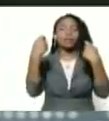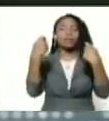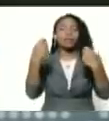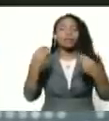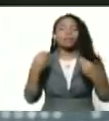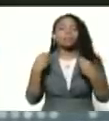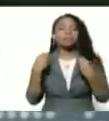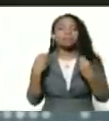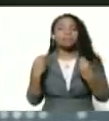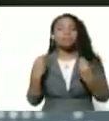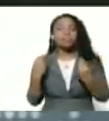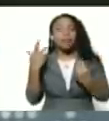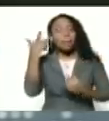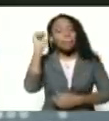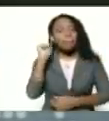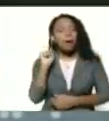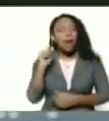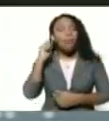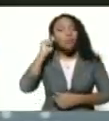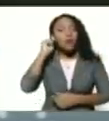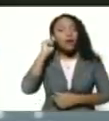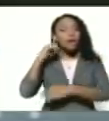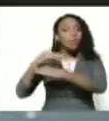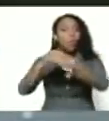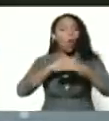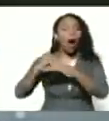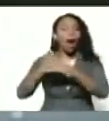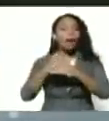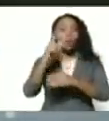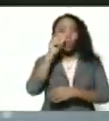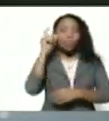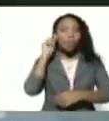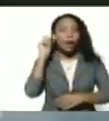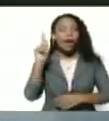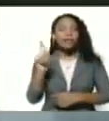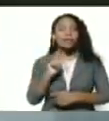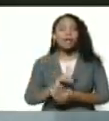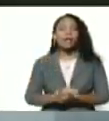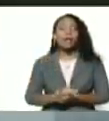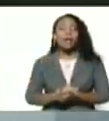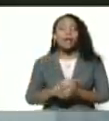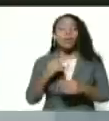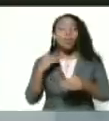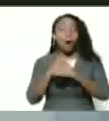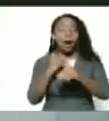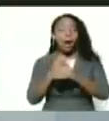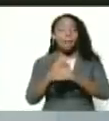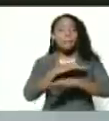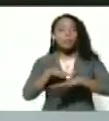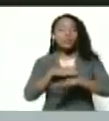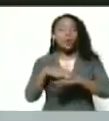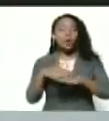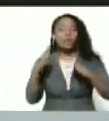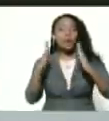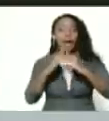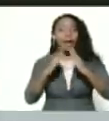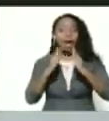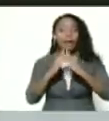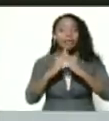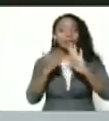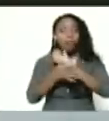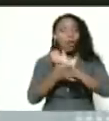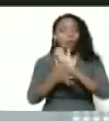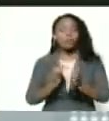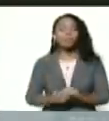para la Mujer y la Igualdad de Género y presidenta de la Gran Misión Hogares de la Patria. Mi saludo, Eduardo